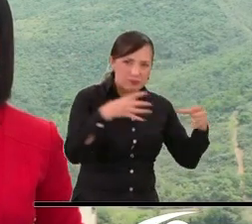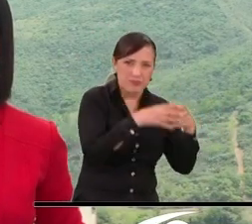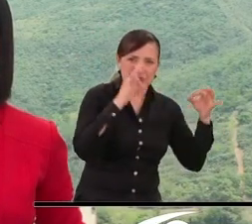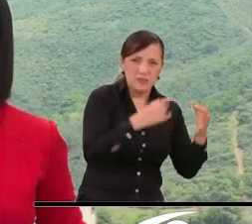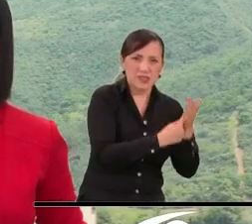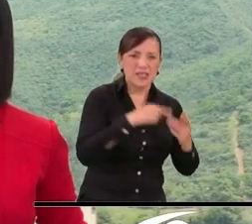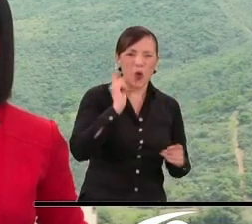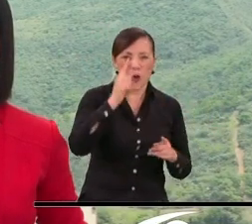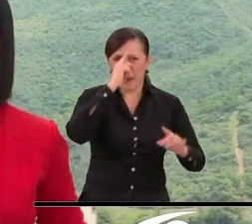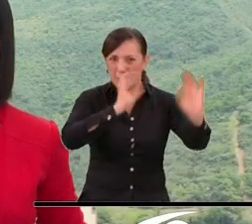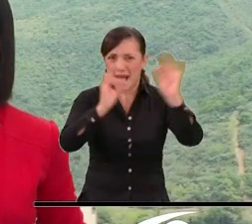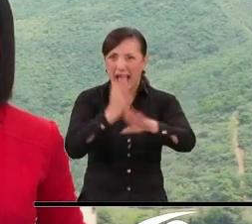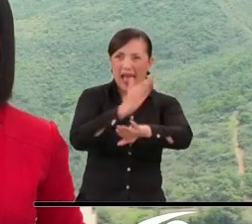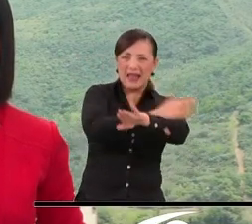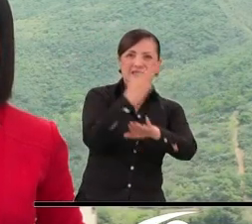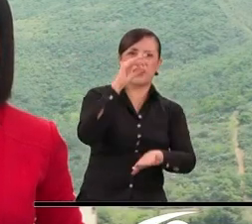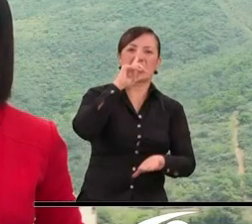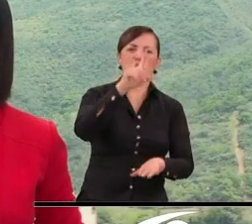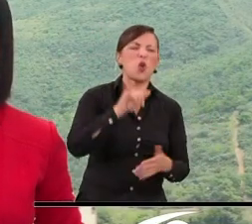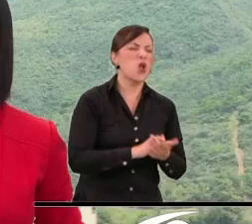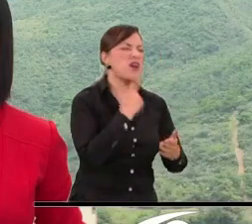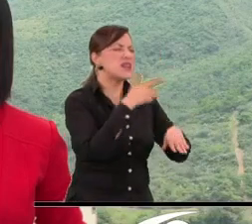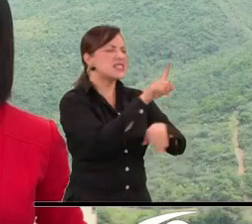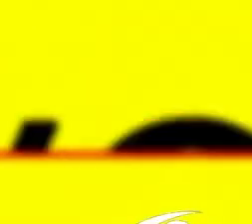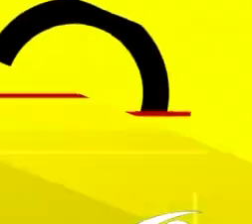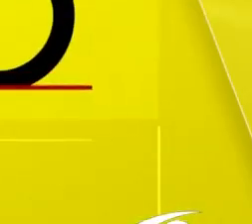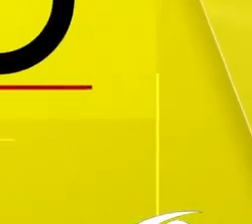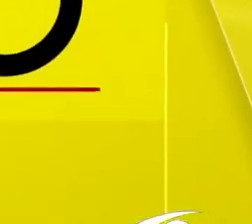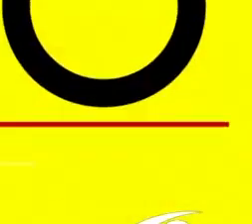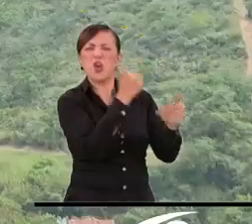julio. Cindy Rodríguez, ¿qué medidas van a regir?